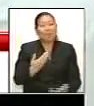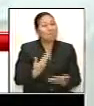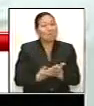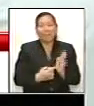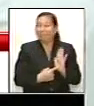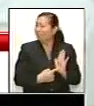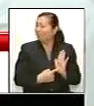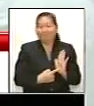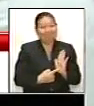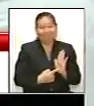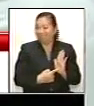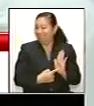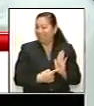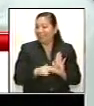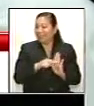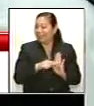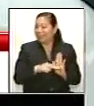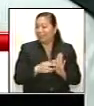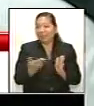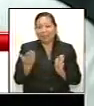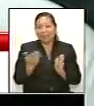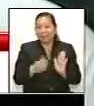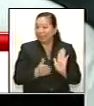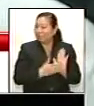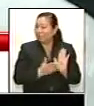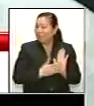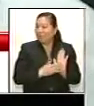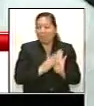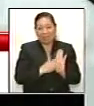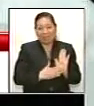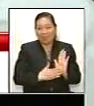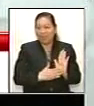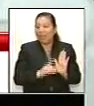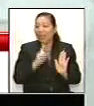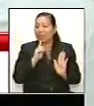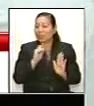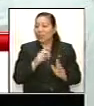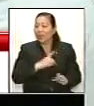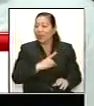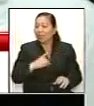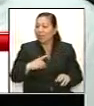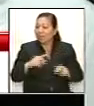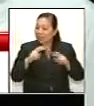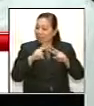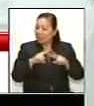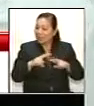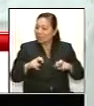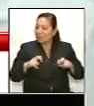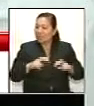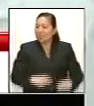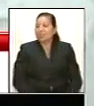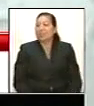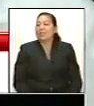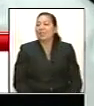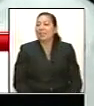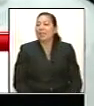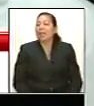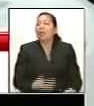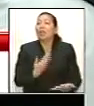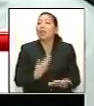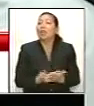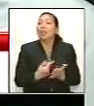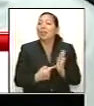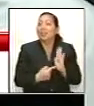constancias. Normalmente la DIRINCRI no recibe constancias porque la DIRINCRI es una dirección de investigación. Las constancias se